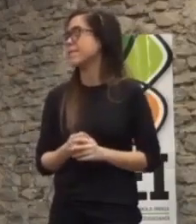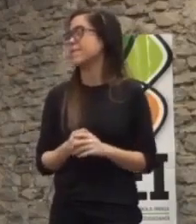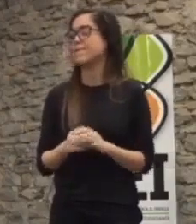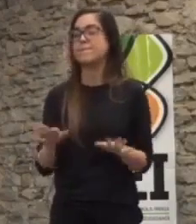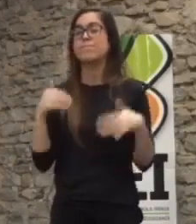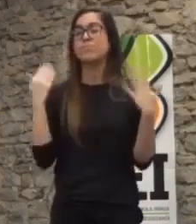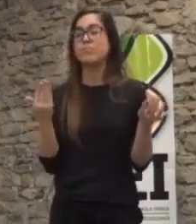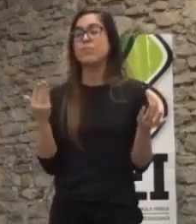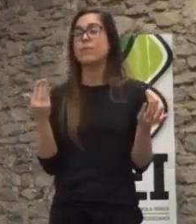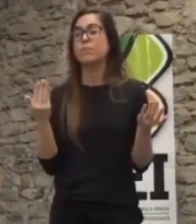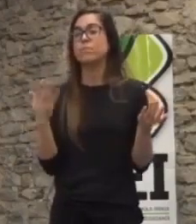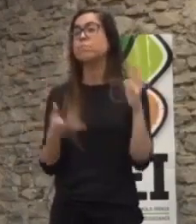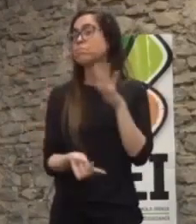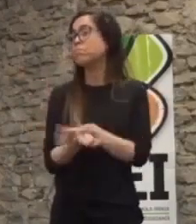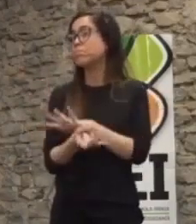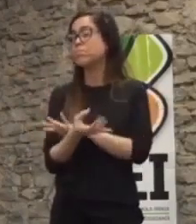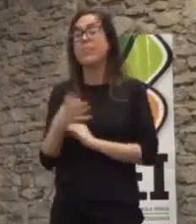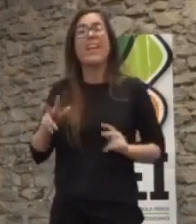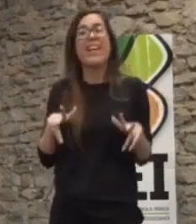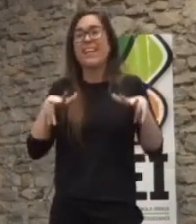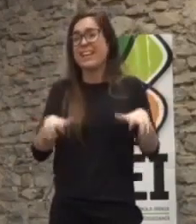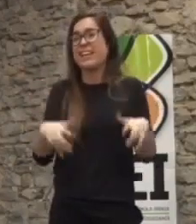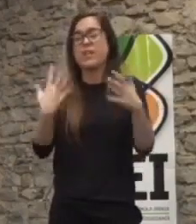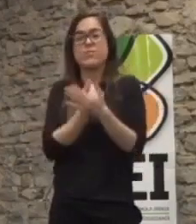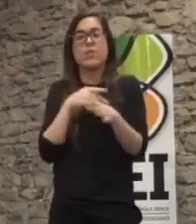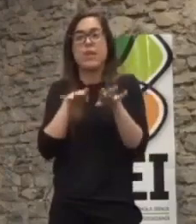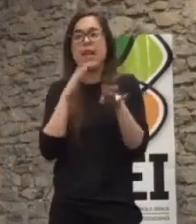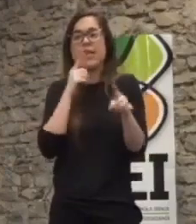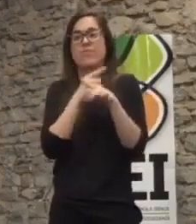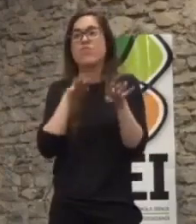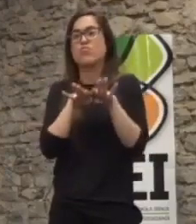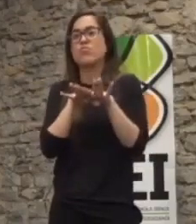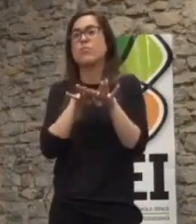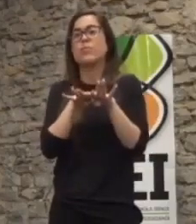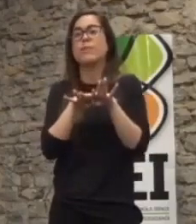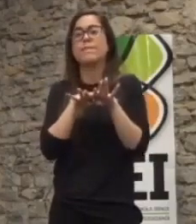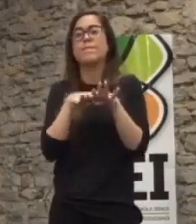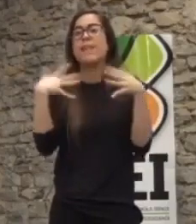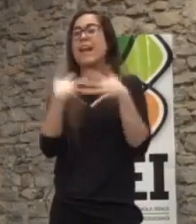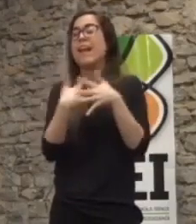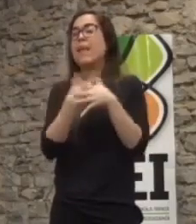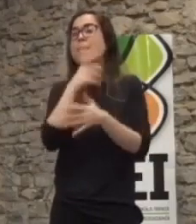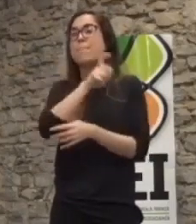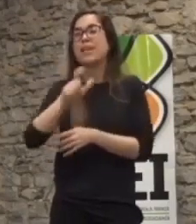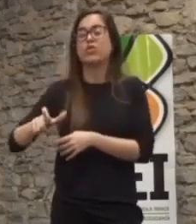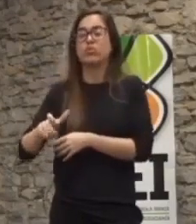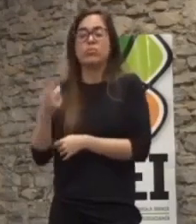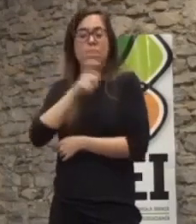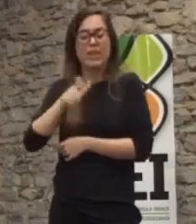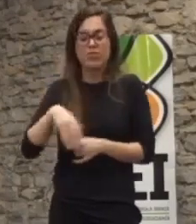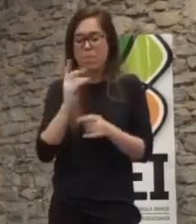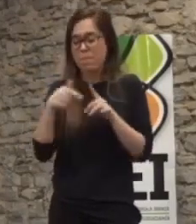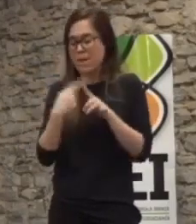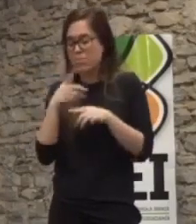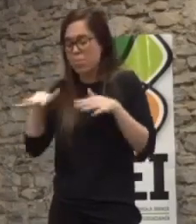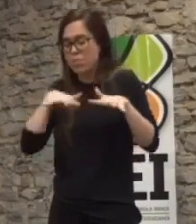se generan y se crean desde todas las iniciativas antirrumores o desde las estrategias antirrumores son redes de personas y movimientos